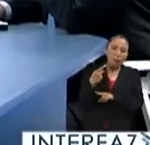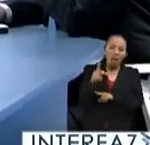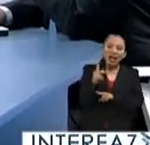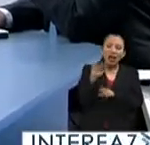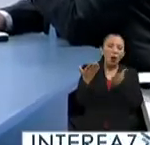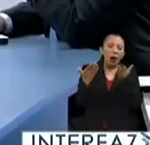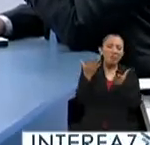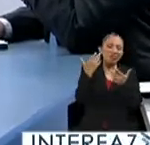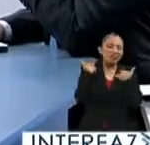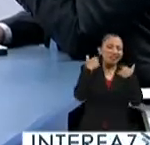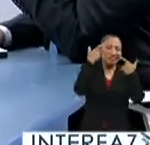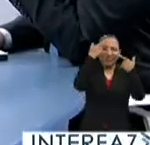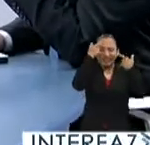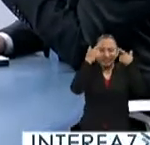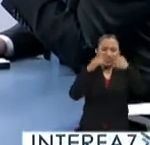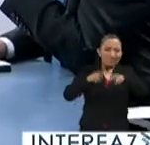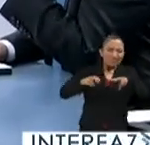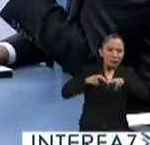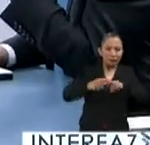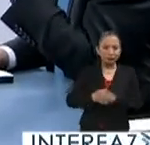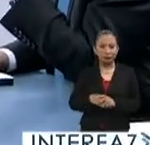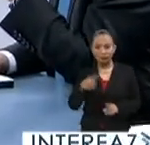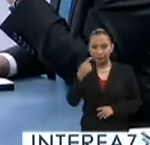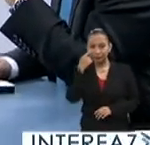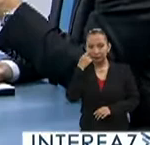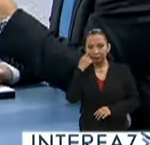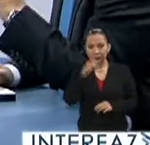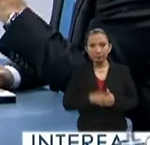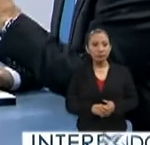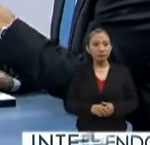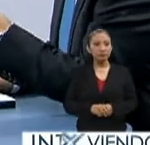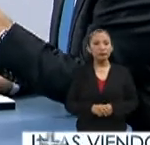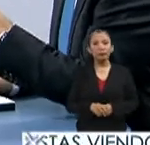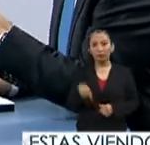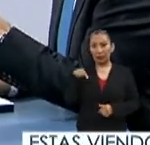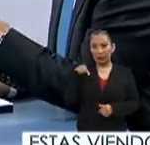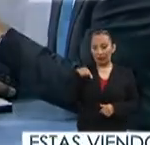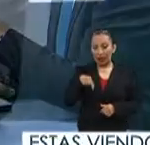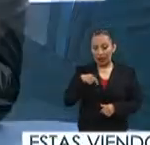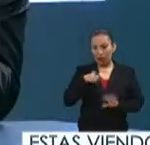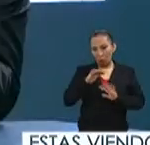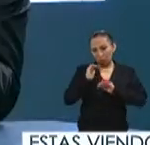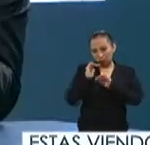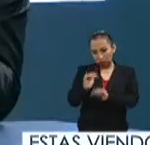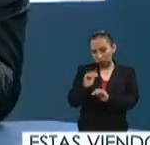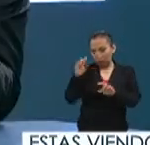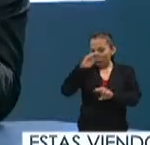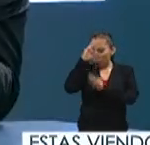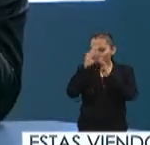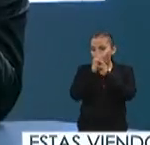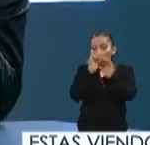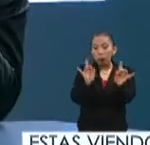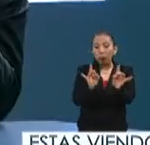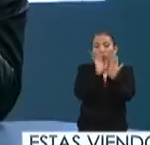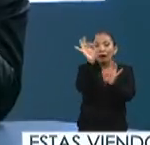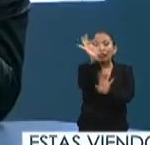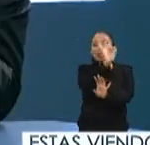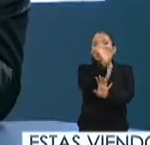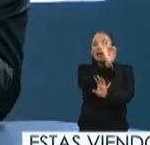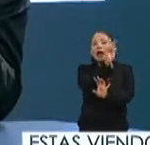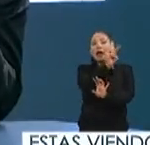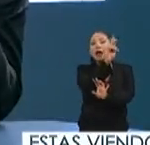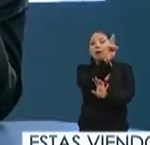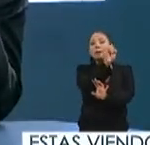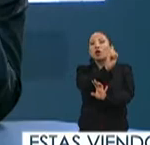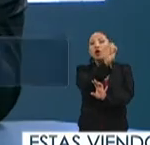pero luego no lo sabemos identificar. Sí. Mira, acá nos hemos limitado, por supuesto, al mundo de las probabilidades, que